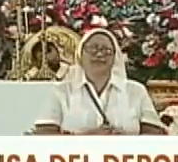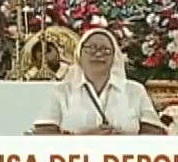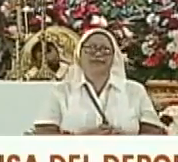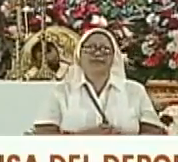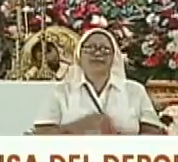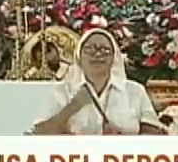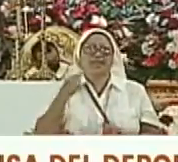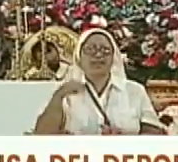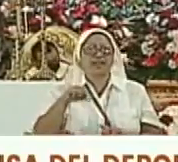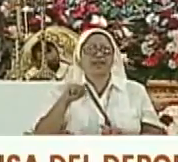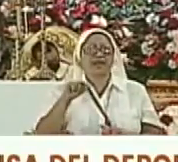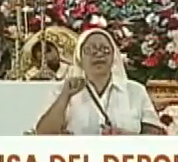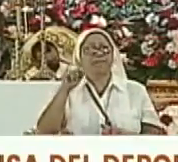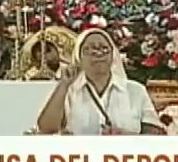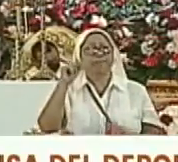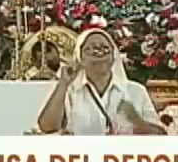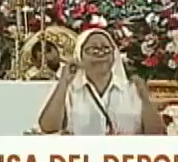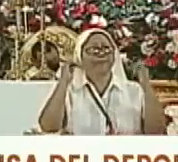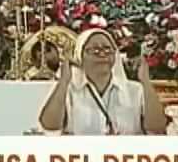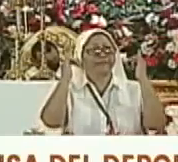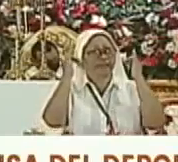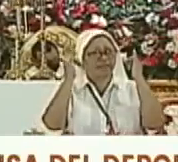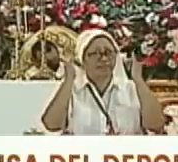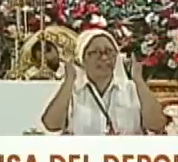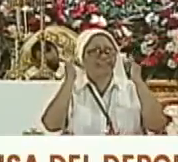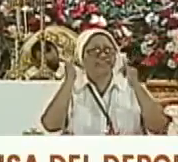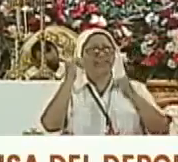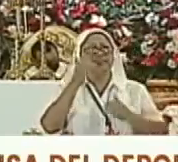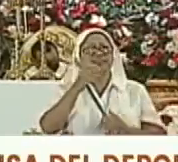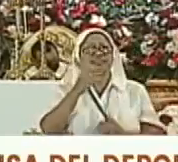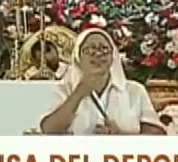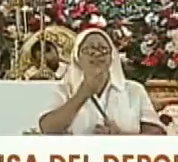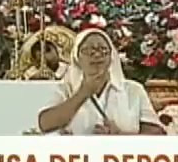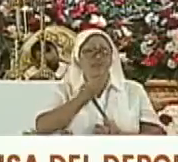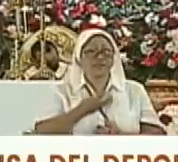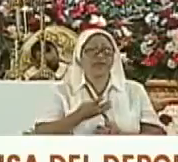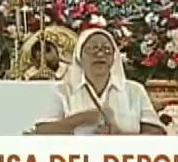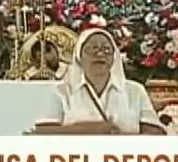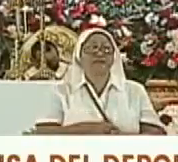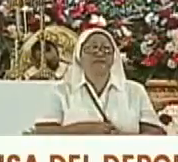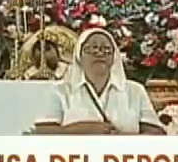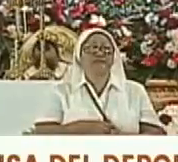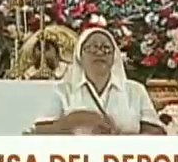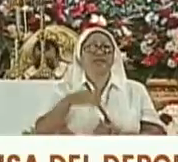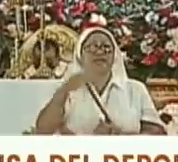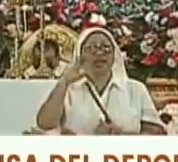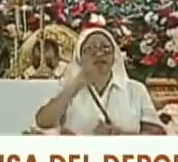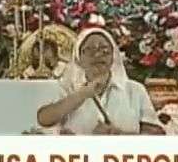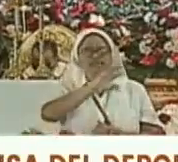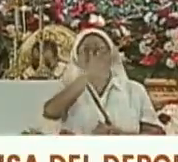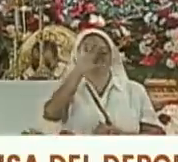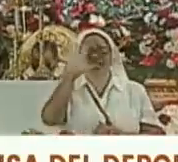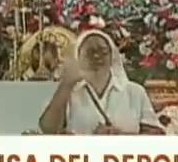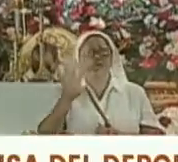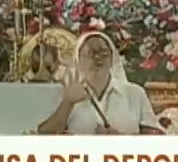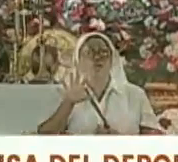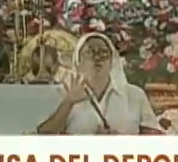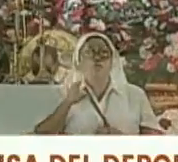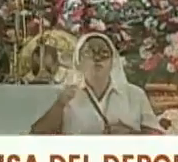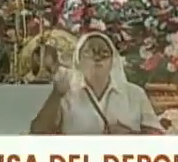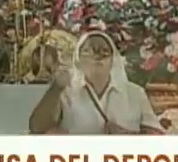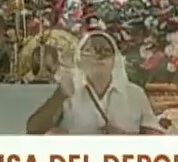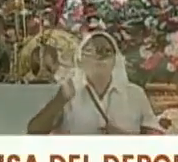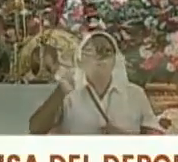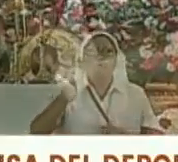dice una cosa extraordinaria los ángeles del cielo se le aparecieron a los pastores y anunciaron la